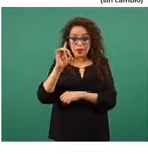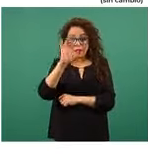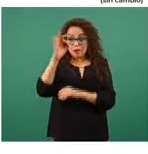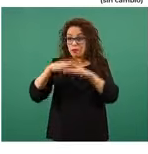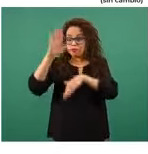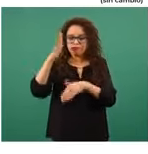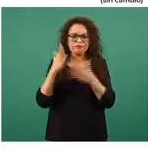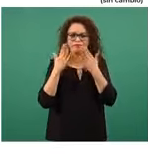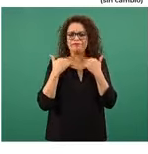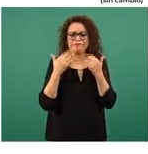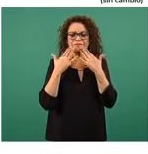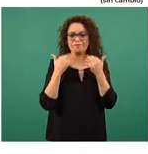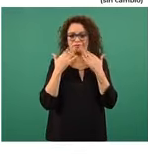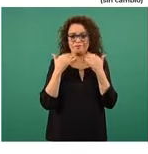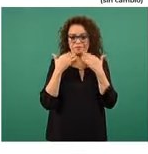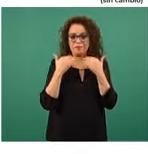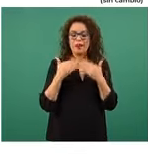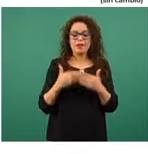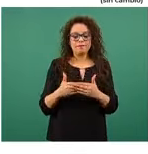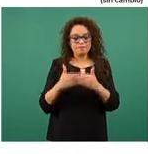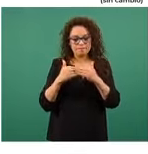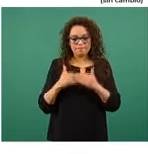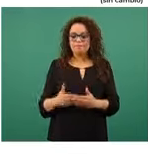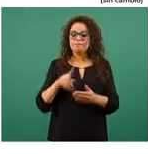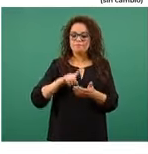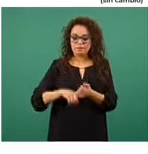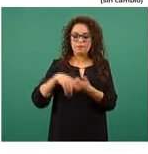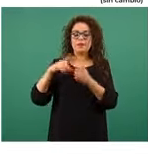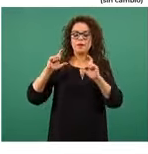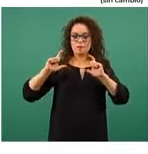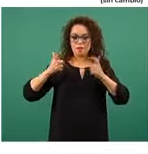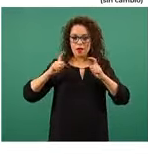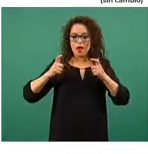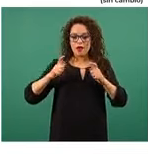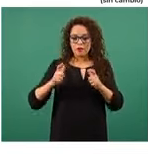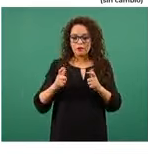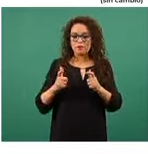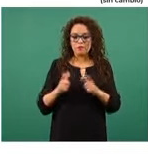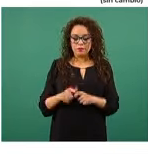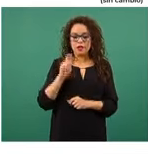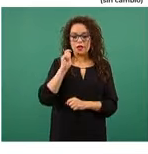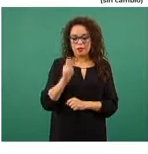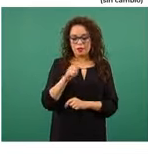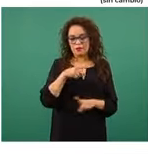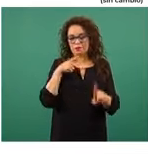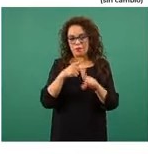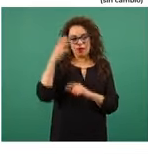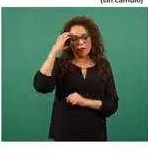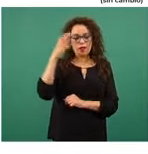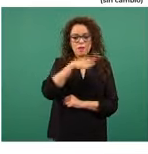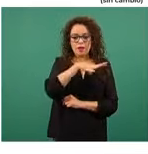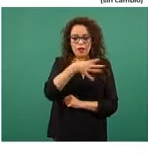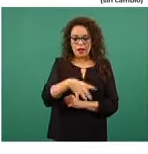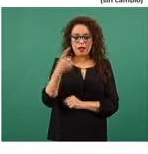30%, o sea, se ha llegado a ese nivel de disminución en función de las camas generales, lo cual deja